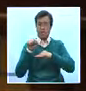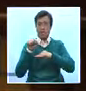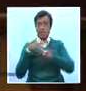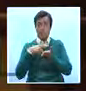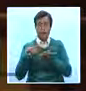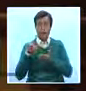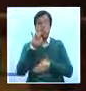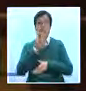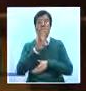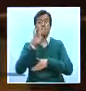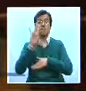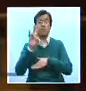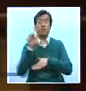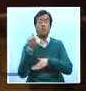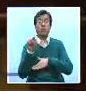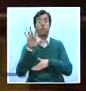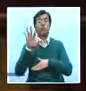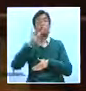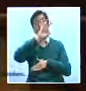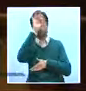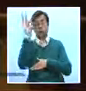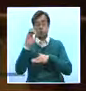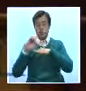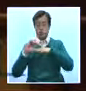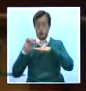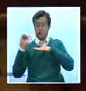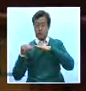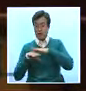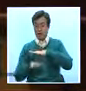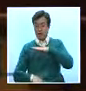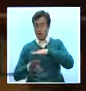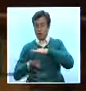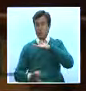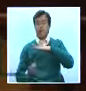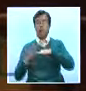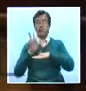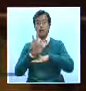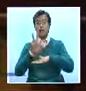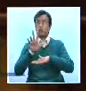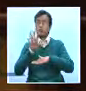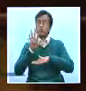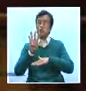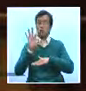77%. El 77.5%. Y sobre lo básico,